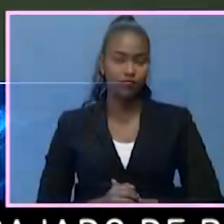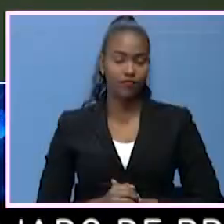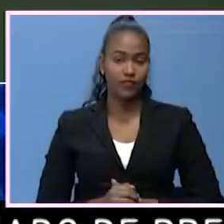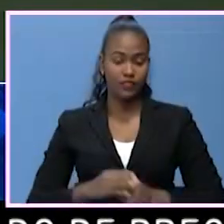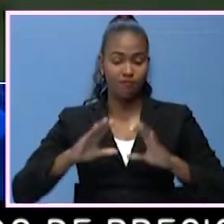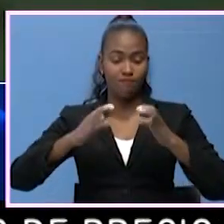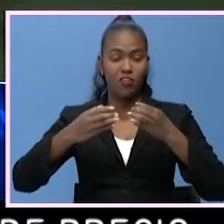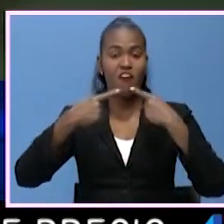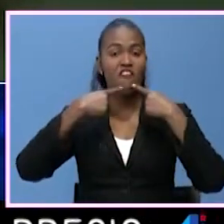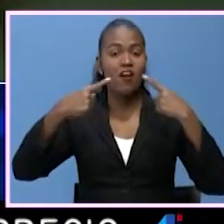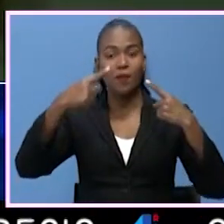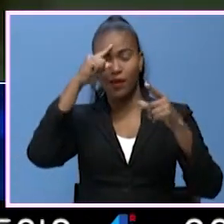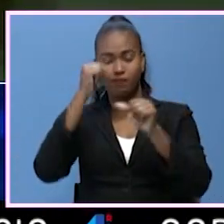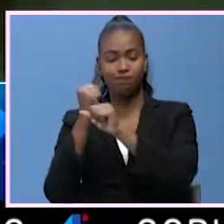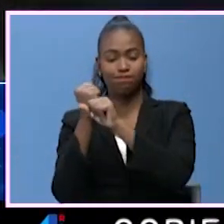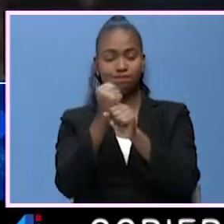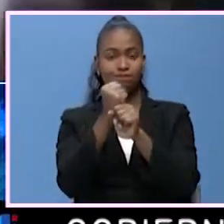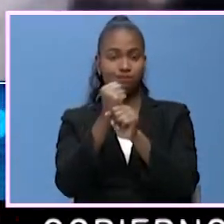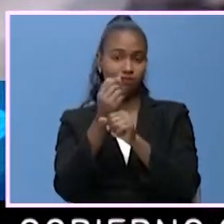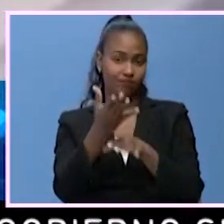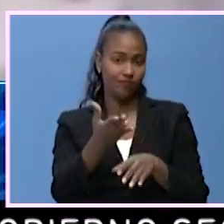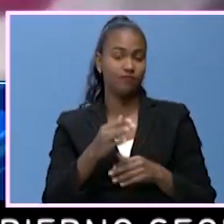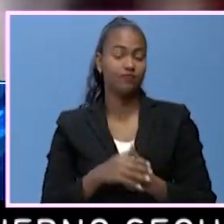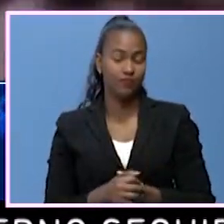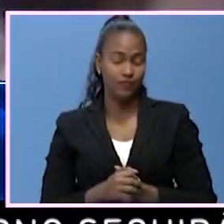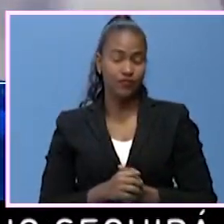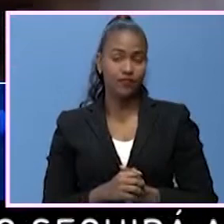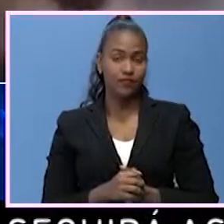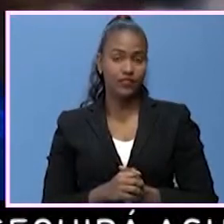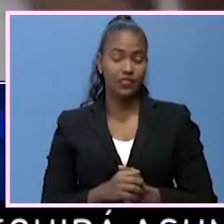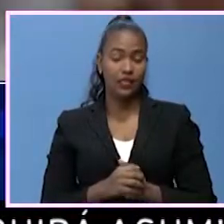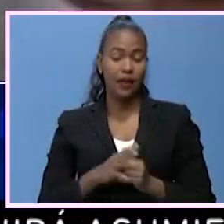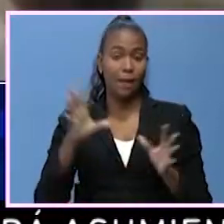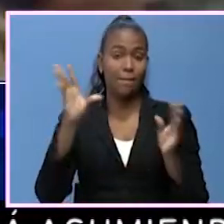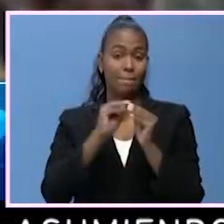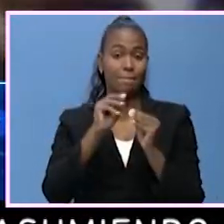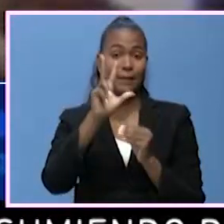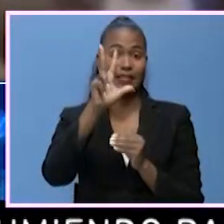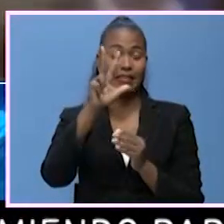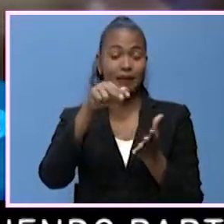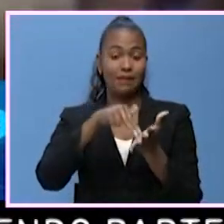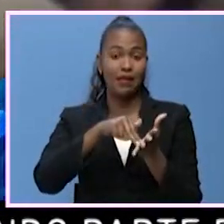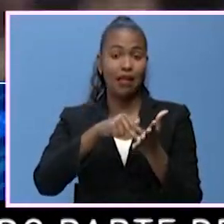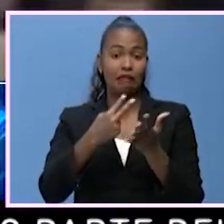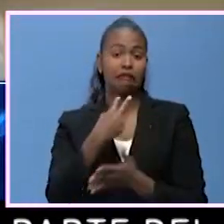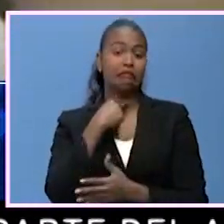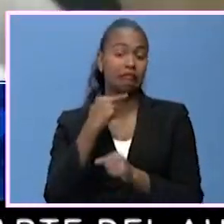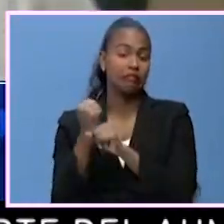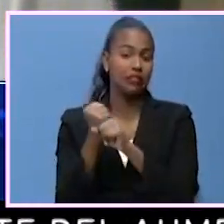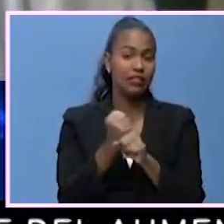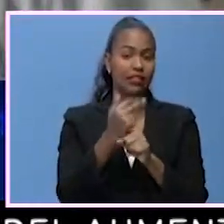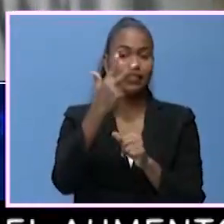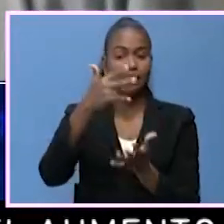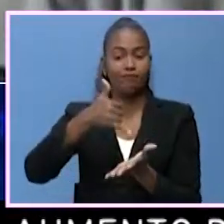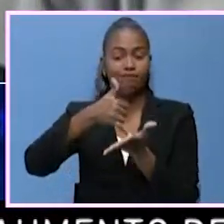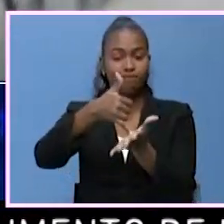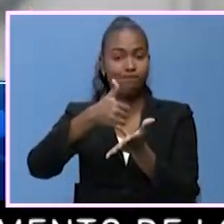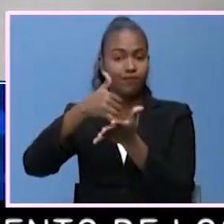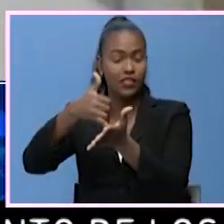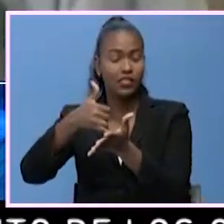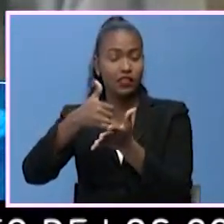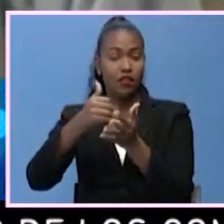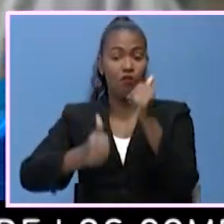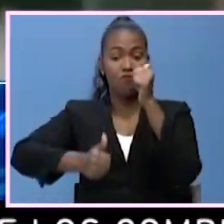Salón de la fama del béisbol de las grandes ligas. Más de 3.000 ponches, 3 premios Cy Young,